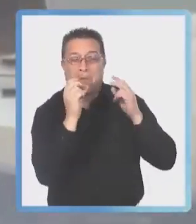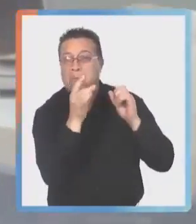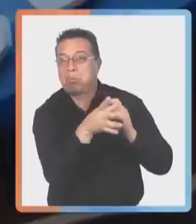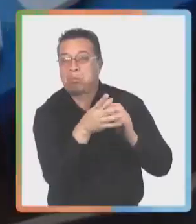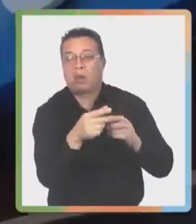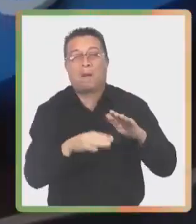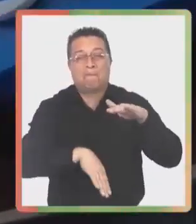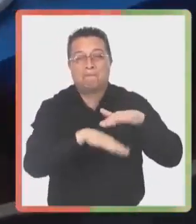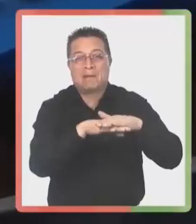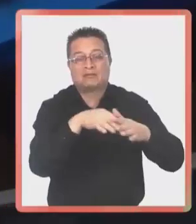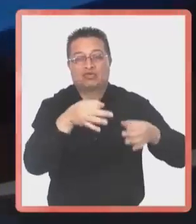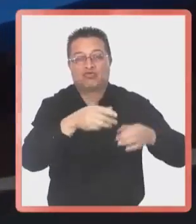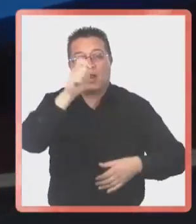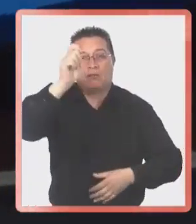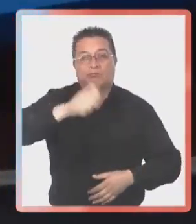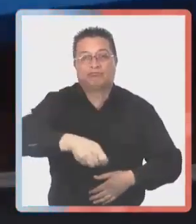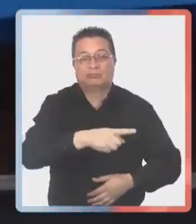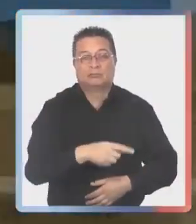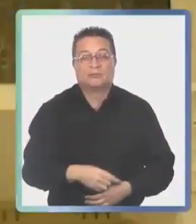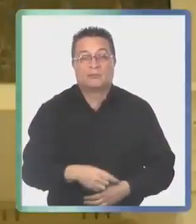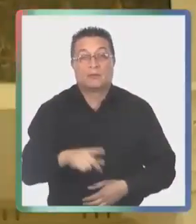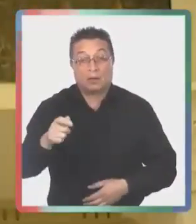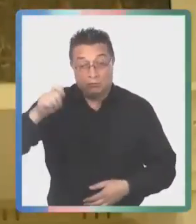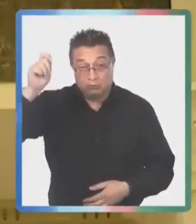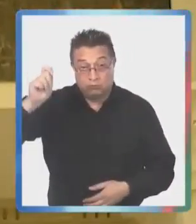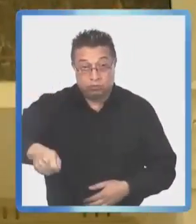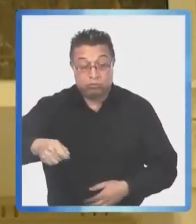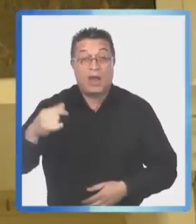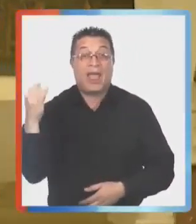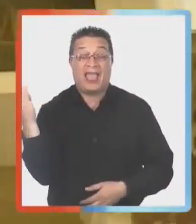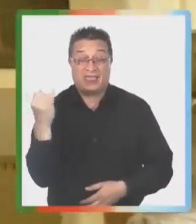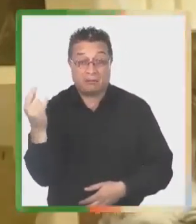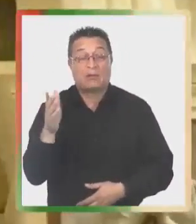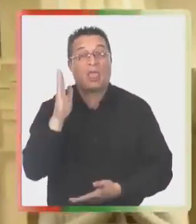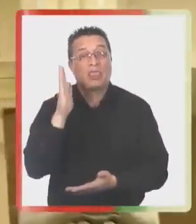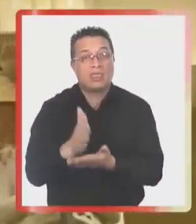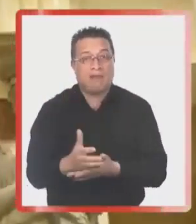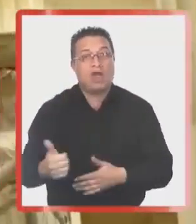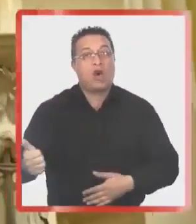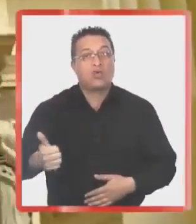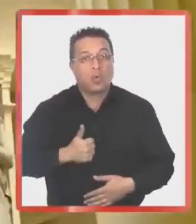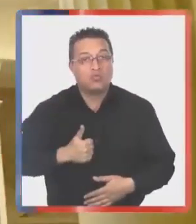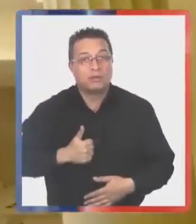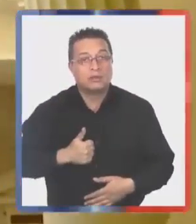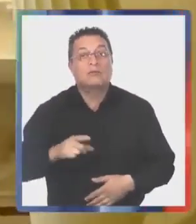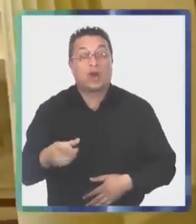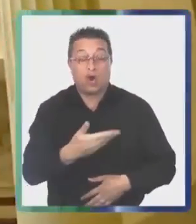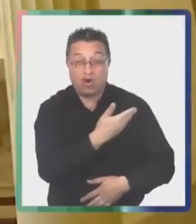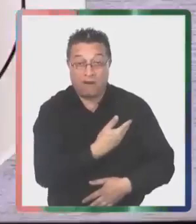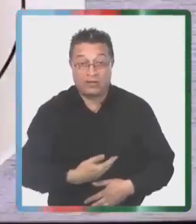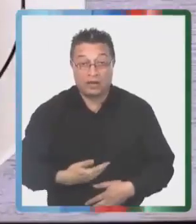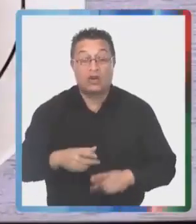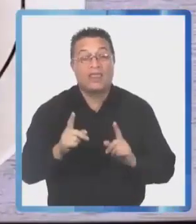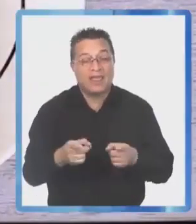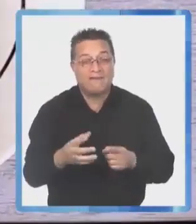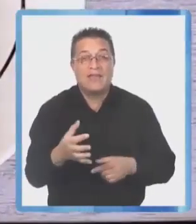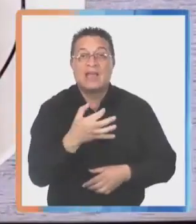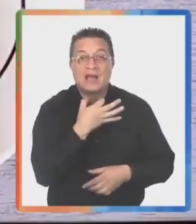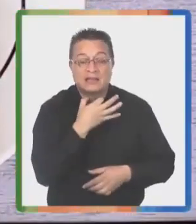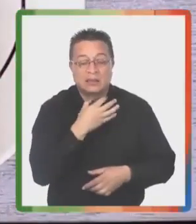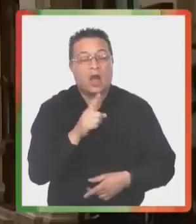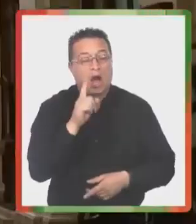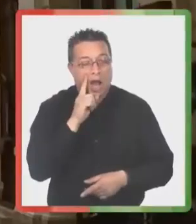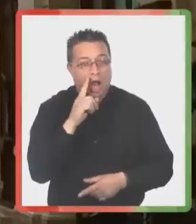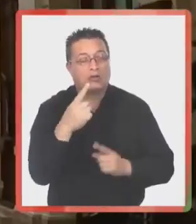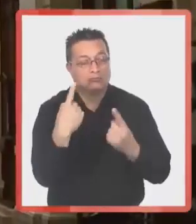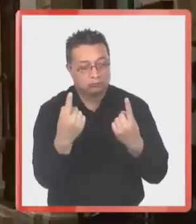fallo del máximo tribunal del país. Es que los fallos de un poder independiente se deben cumplir. Y lo que como gobierno debemos garantizar